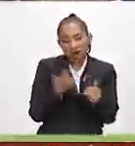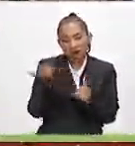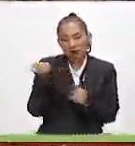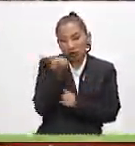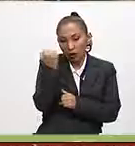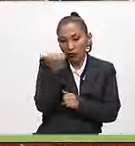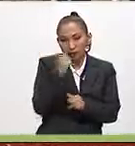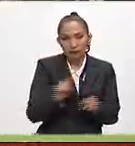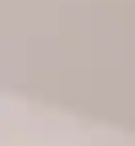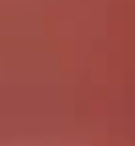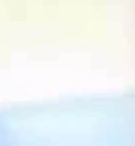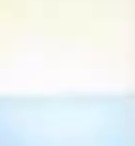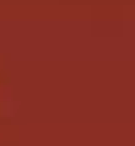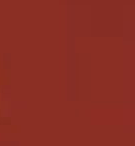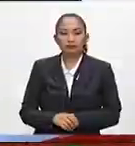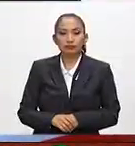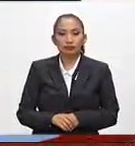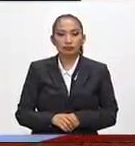hemos mantenido el cero.